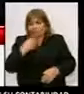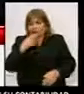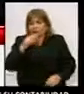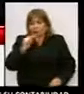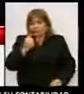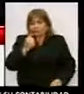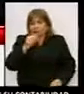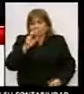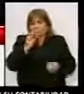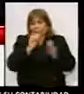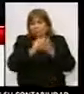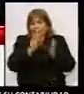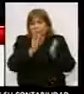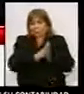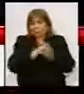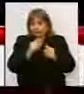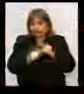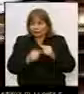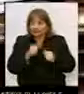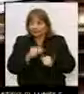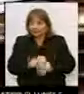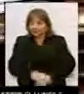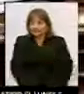2007 está bien puesta la fecha. Gracias.